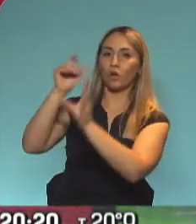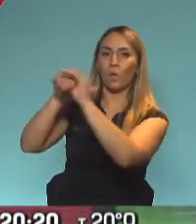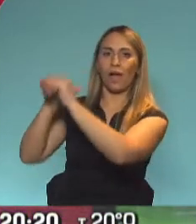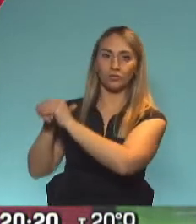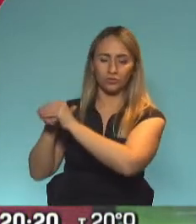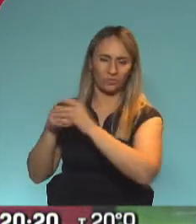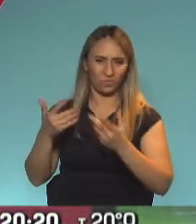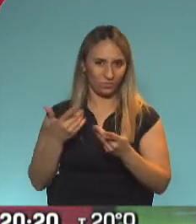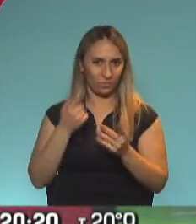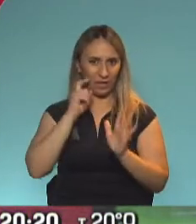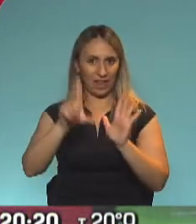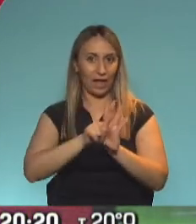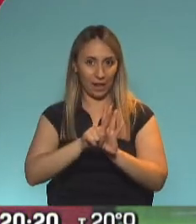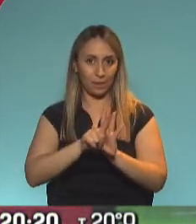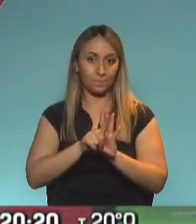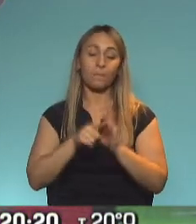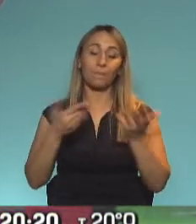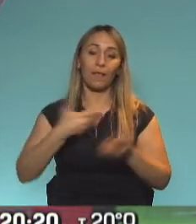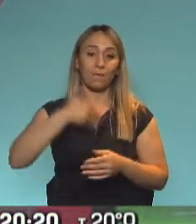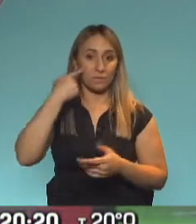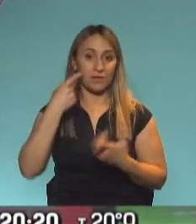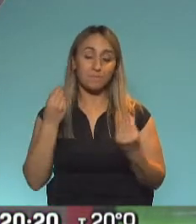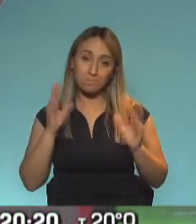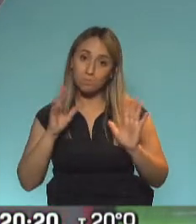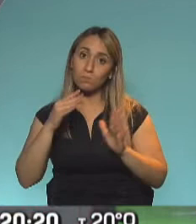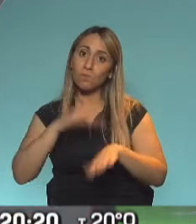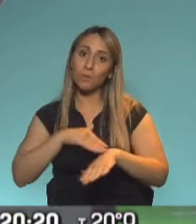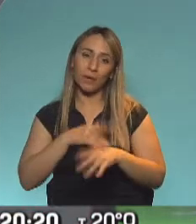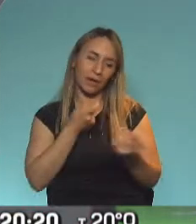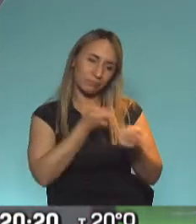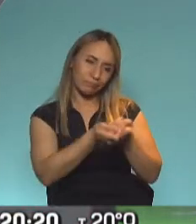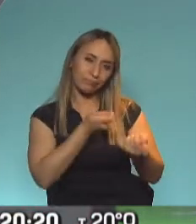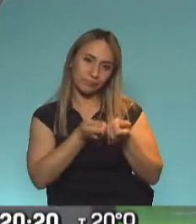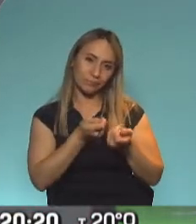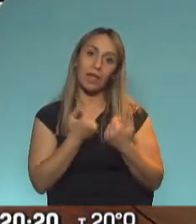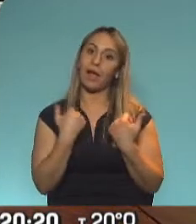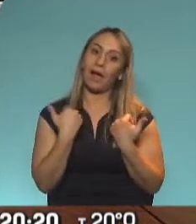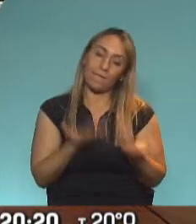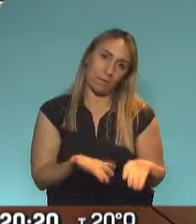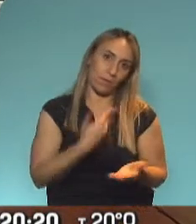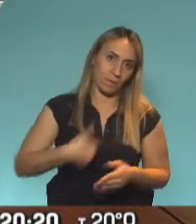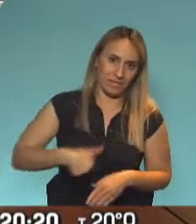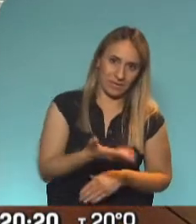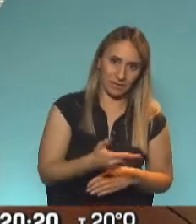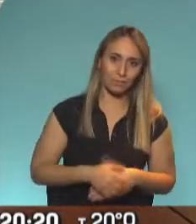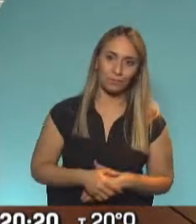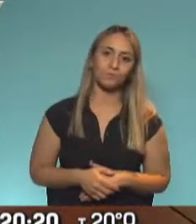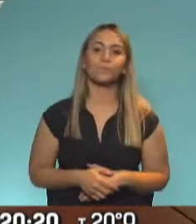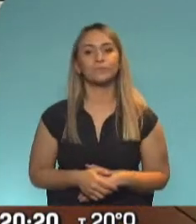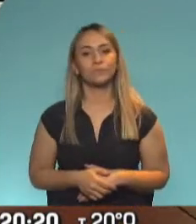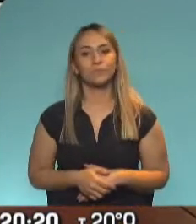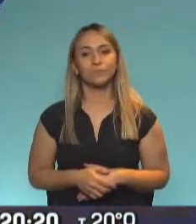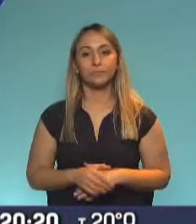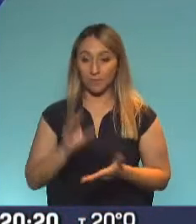la gestión anterior del Fondo Monetario y eso, te digo que a la hora de renegociar le juega a favor al gobierno, claro, por supuesto. Sí. Mira, hay más para Exacto, hablar.